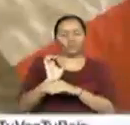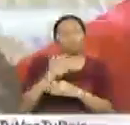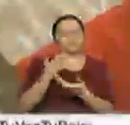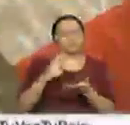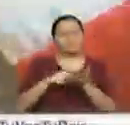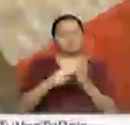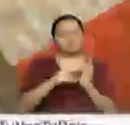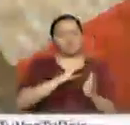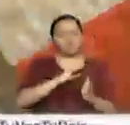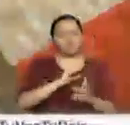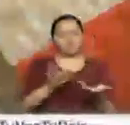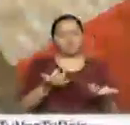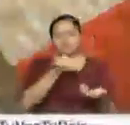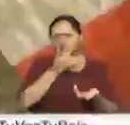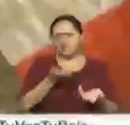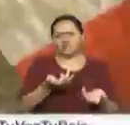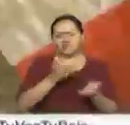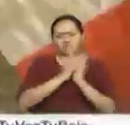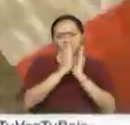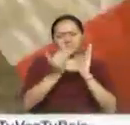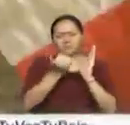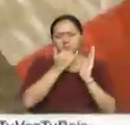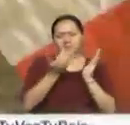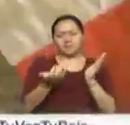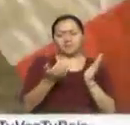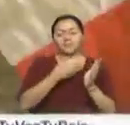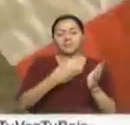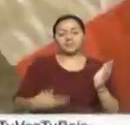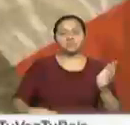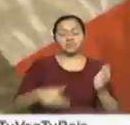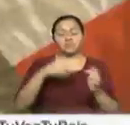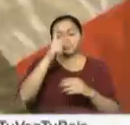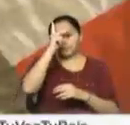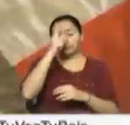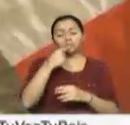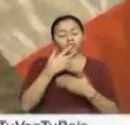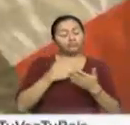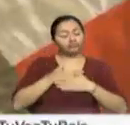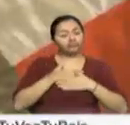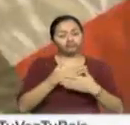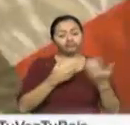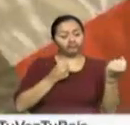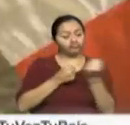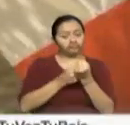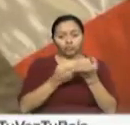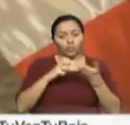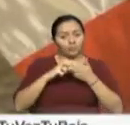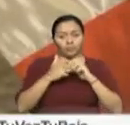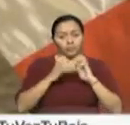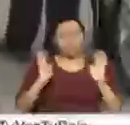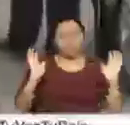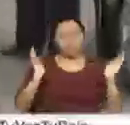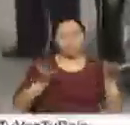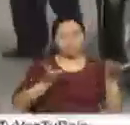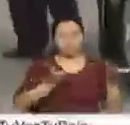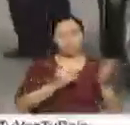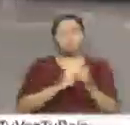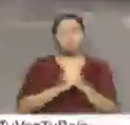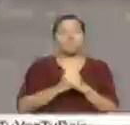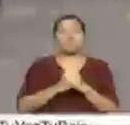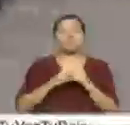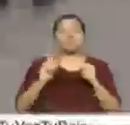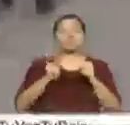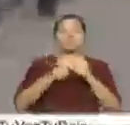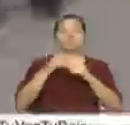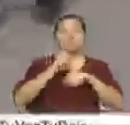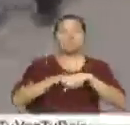pueblos. El presidente Kuczynski pues ha manifestado toda su disposición para ayudarnos en ello. Esta es la